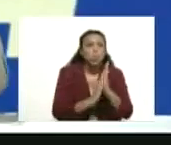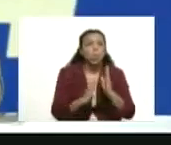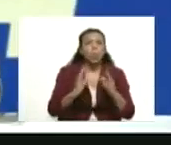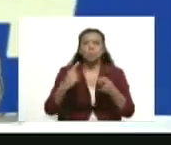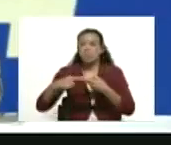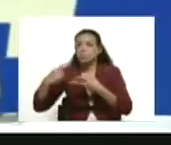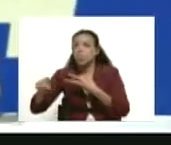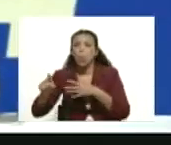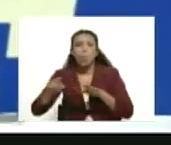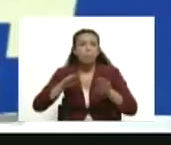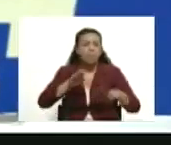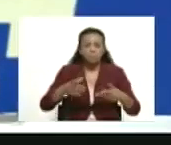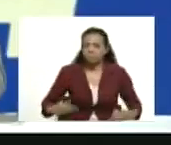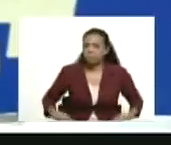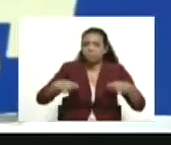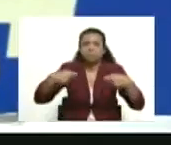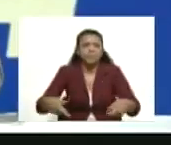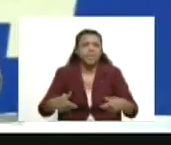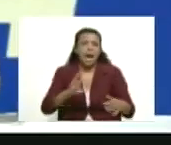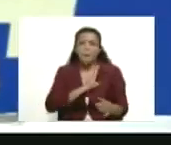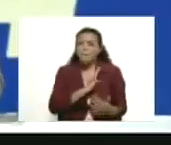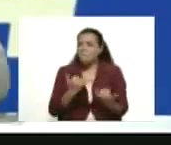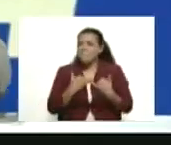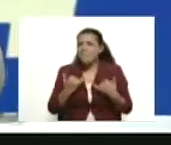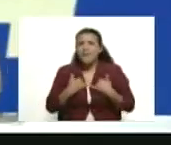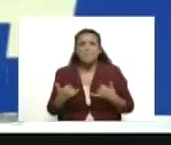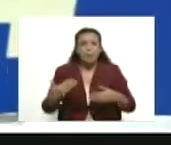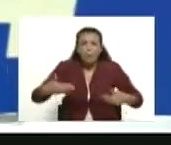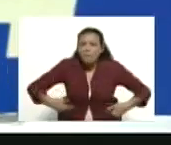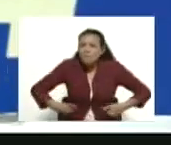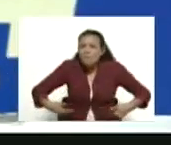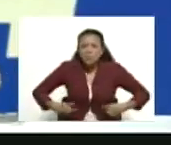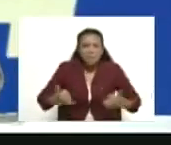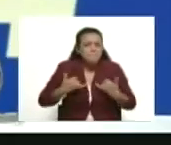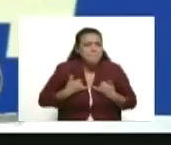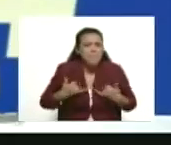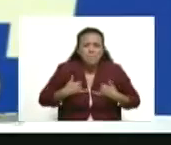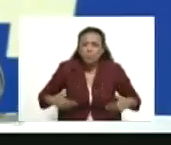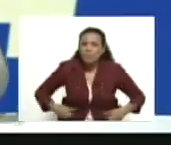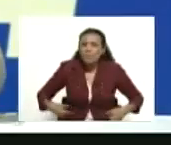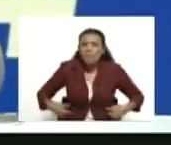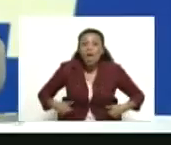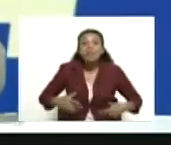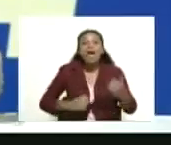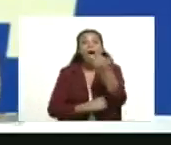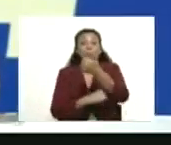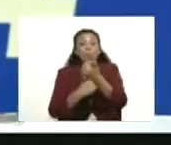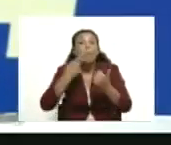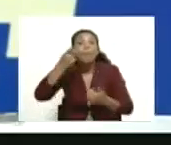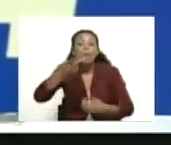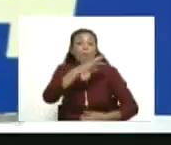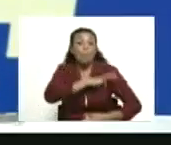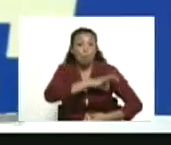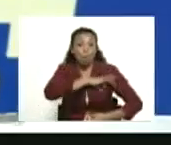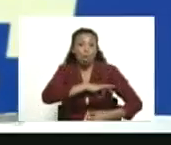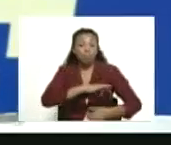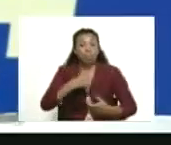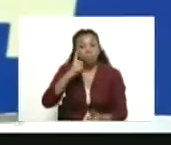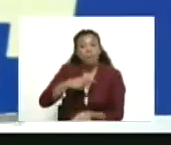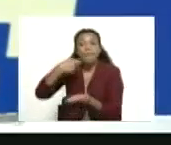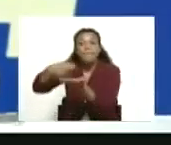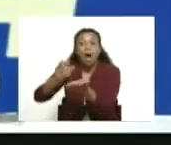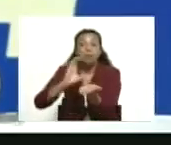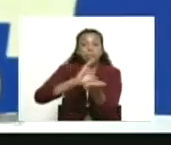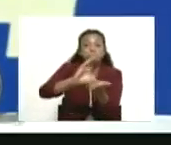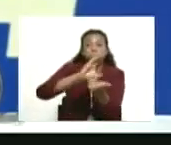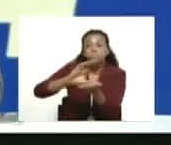quien saliendo para adelante, cada quien saliendo para adelante con su esfuerzo y con el apoyo de las políticas públicas, del financiamiento,